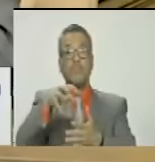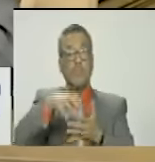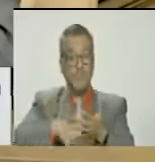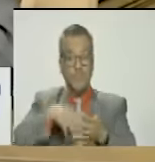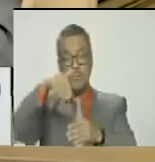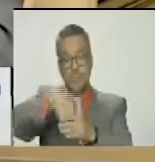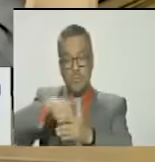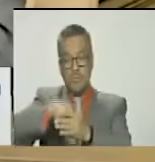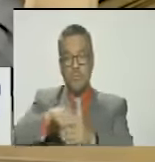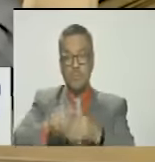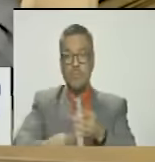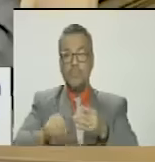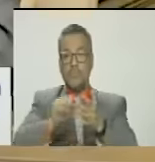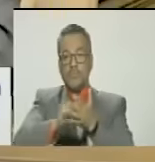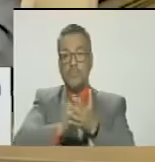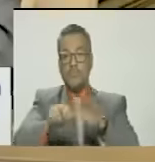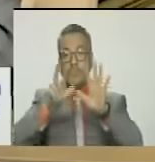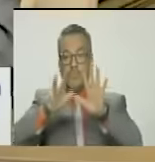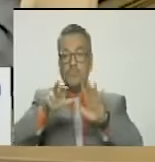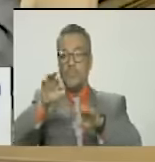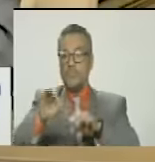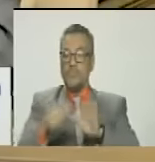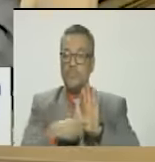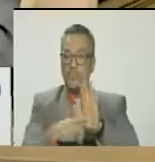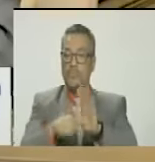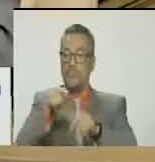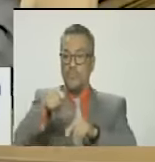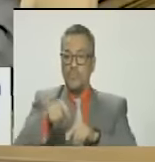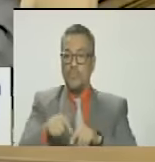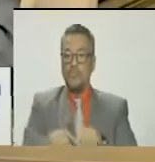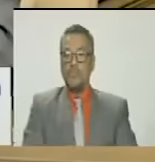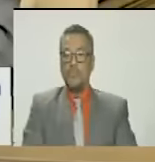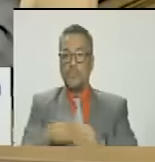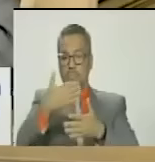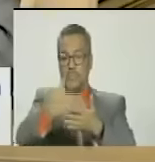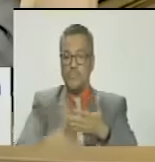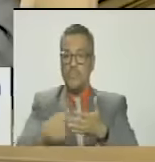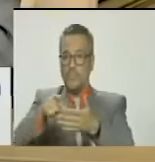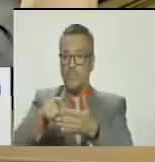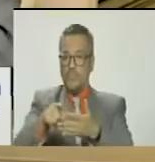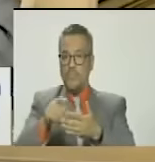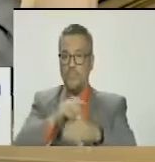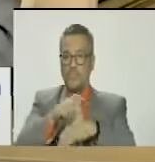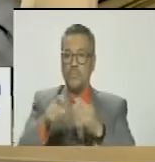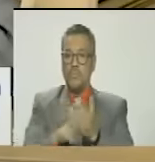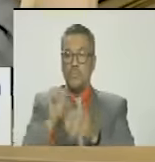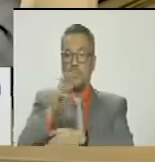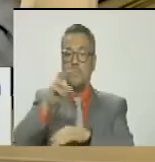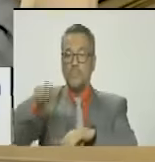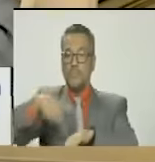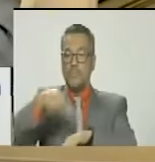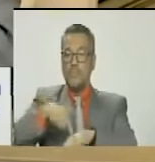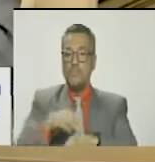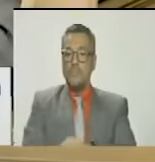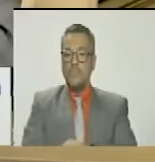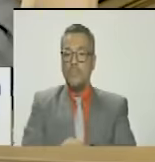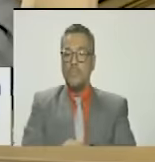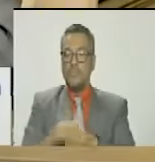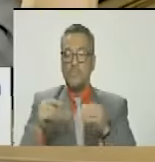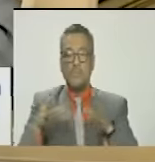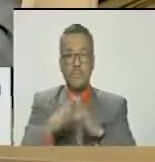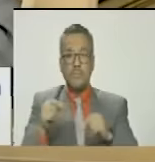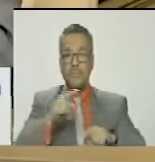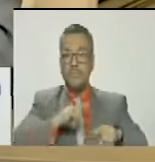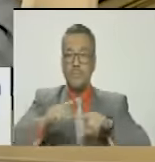de votaciones, artículo 8, la postulación se presentará en plancha ante la plenaria de la Asamblea Nacional de todos